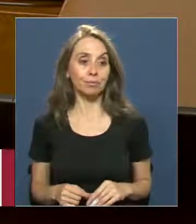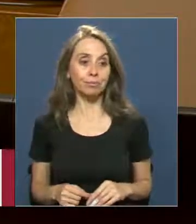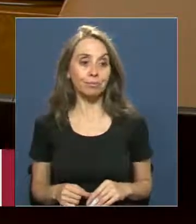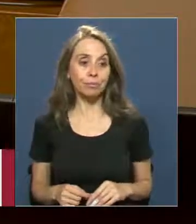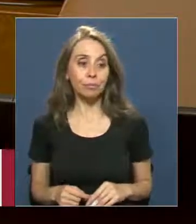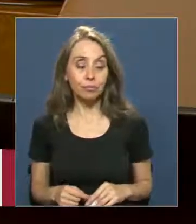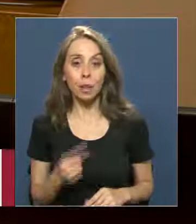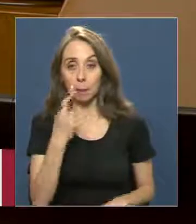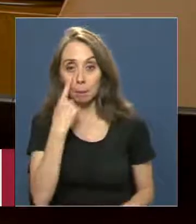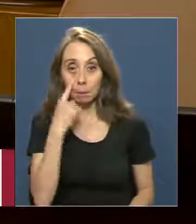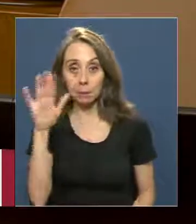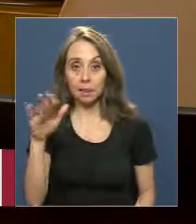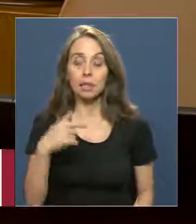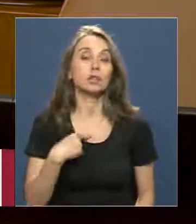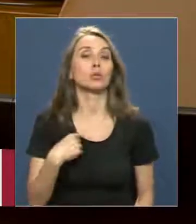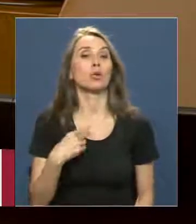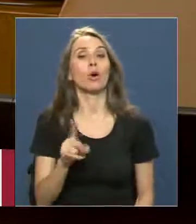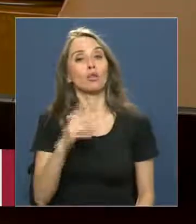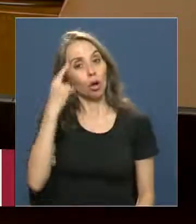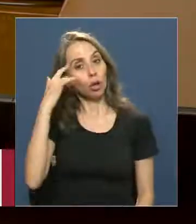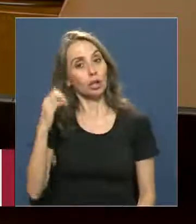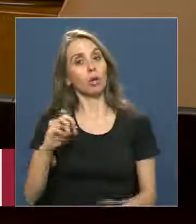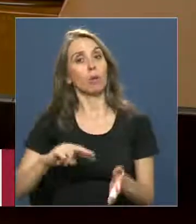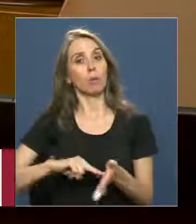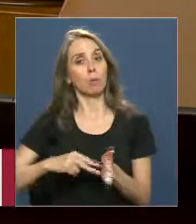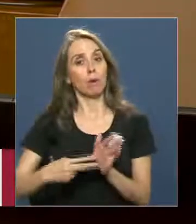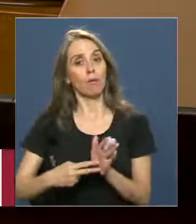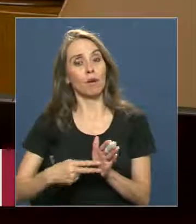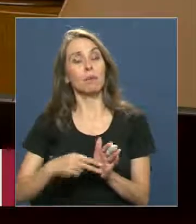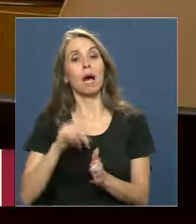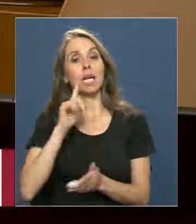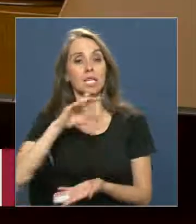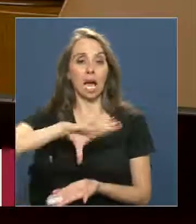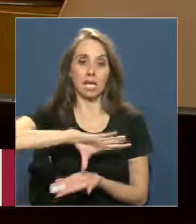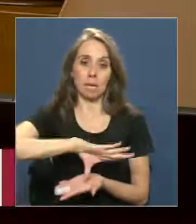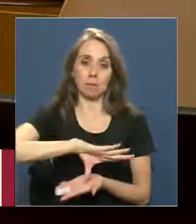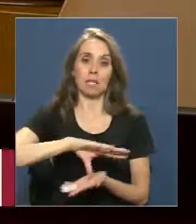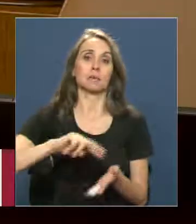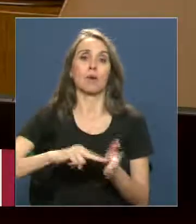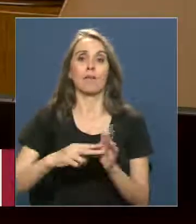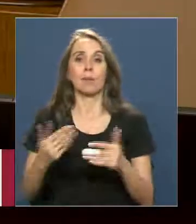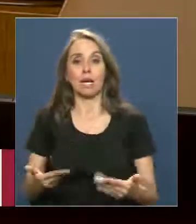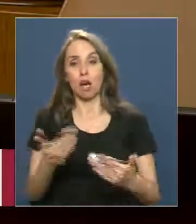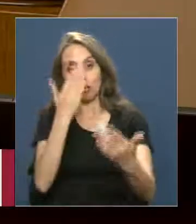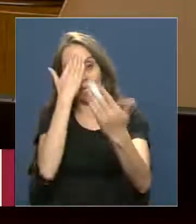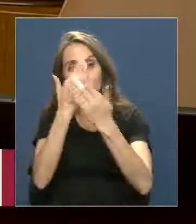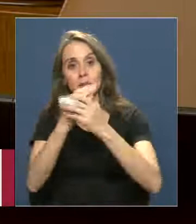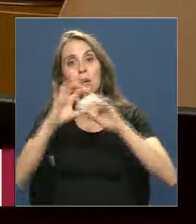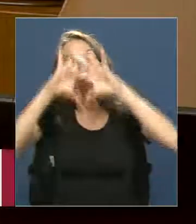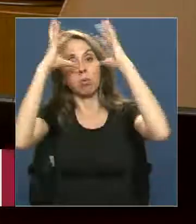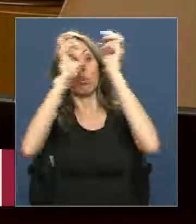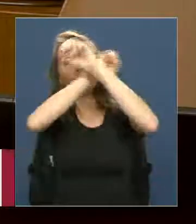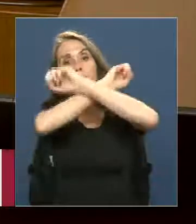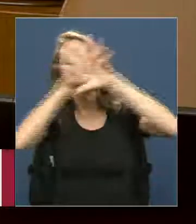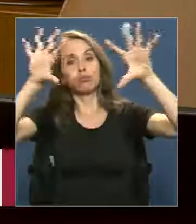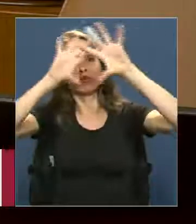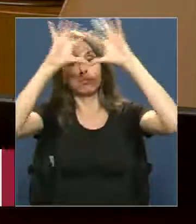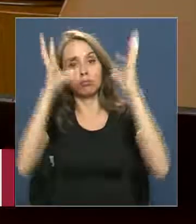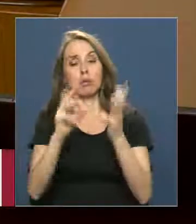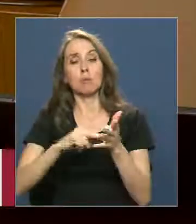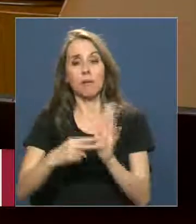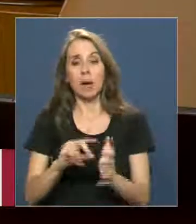es que, mire, yo no creo que los problemas que tenga este país y este problema que nos enfrentamos hoy, que es la pandemia, es un problema